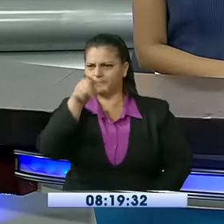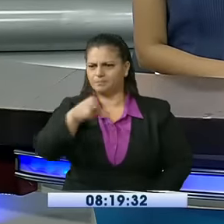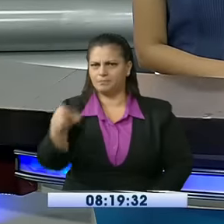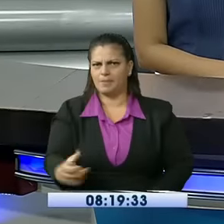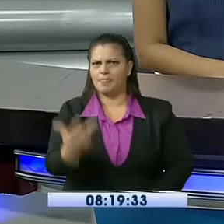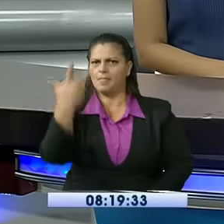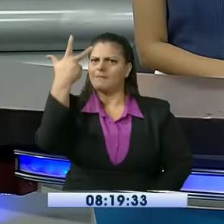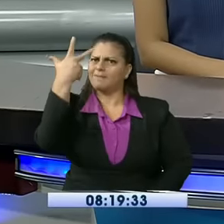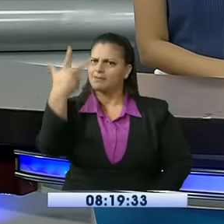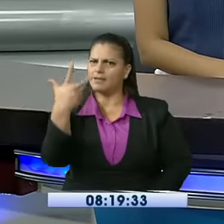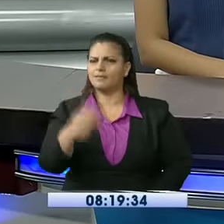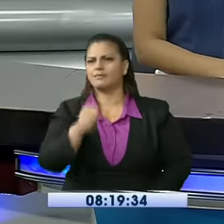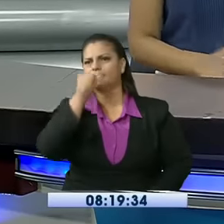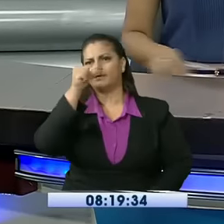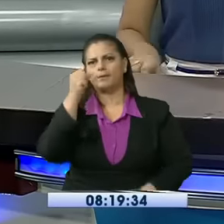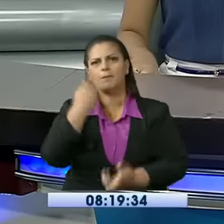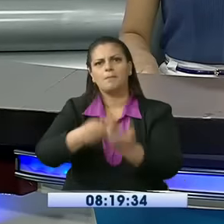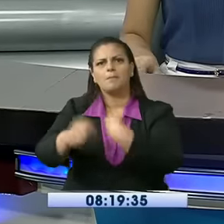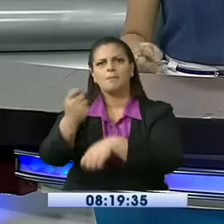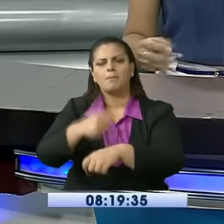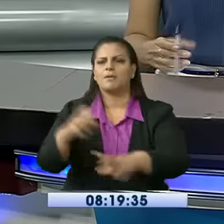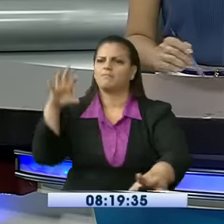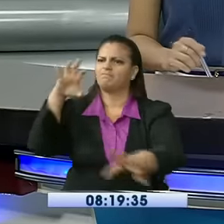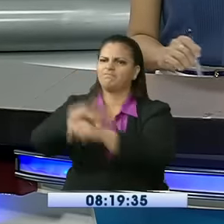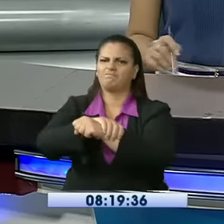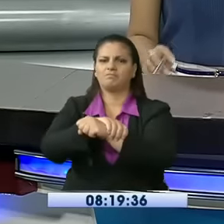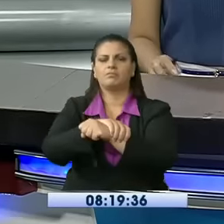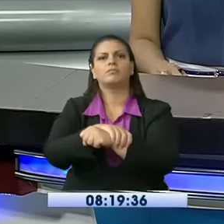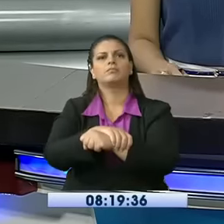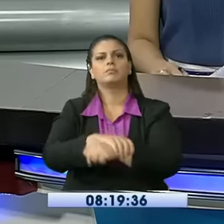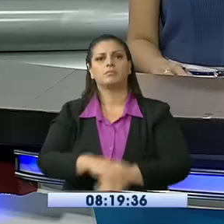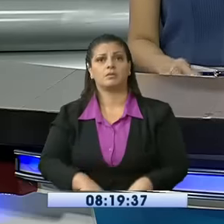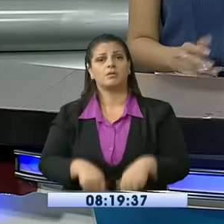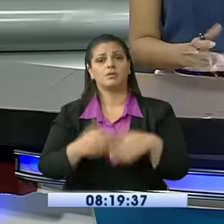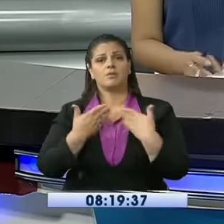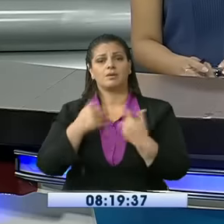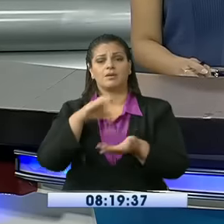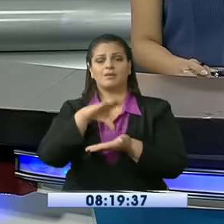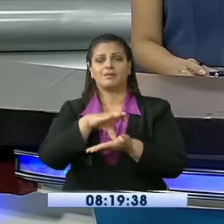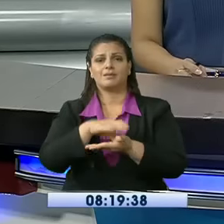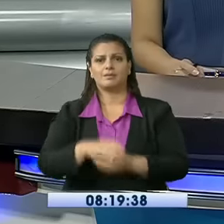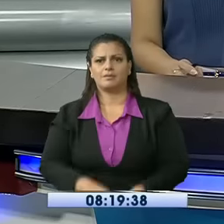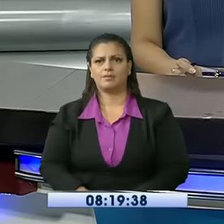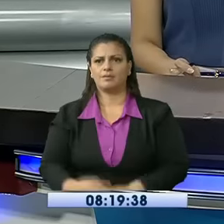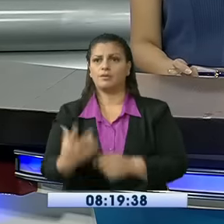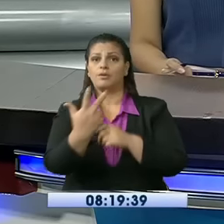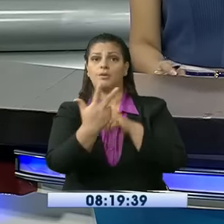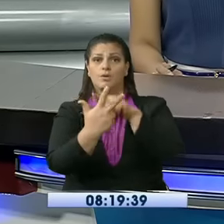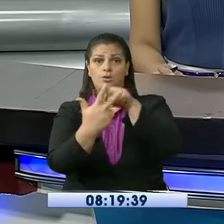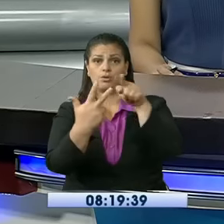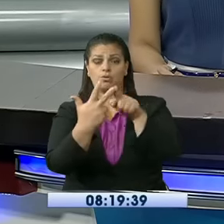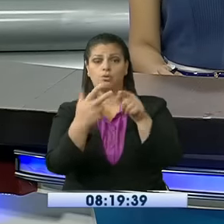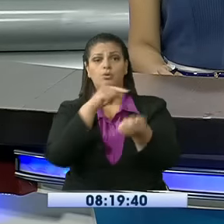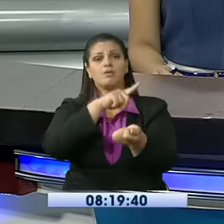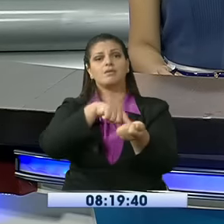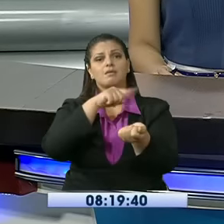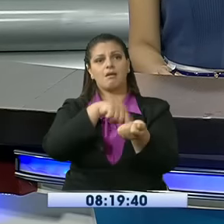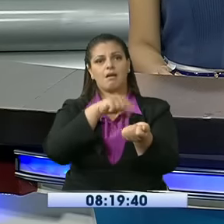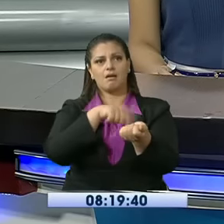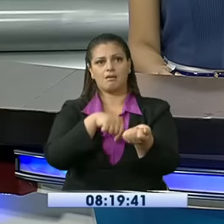heridas. Solo se alteró un poco el orden público, informó Jorge Salazar.